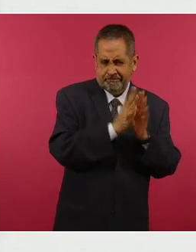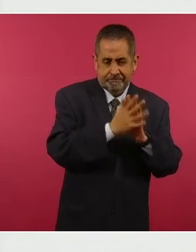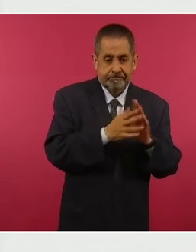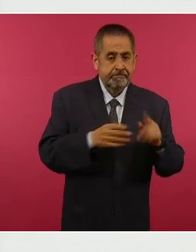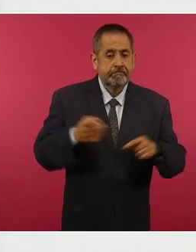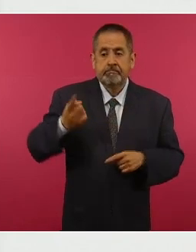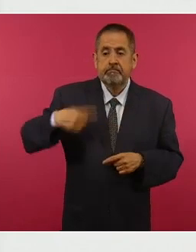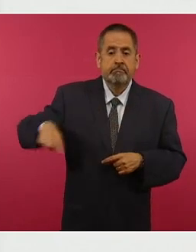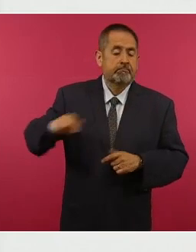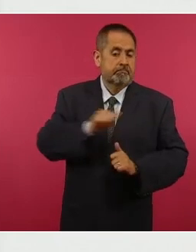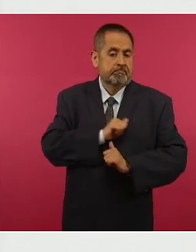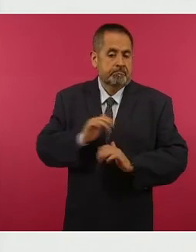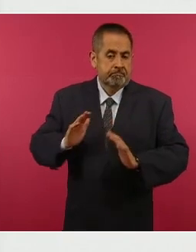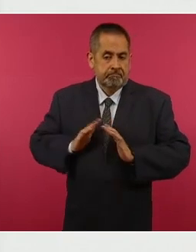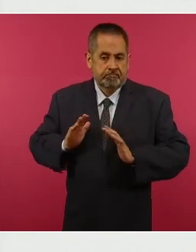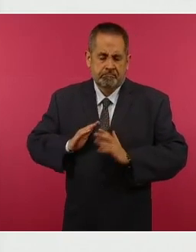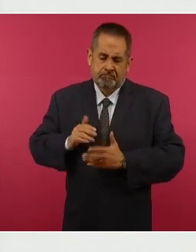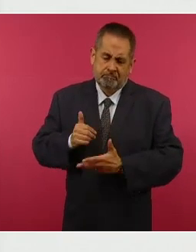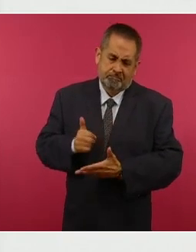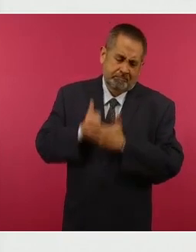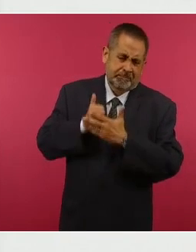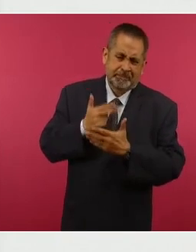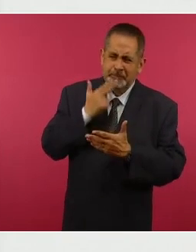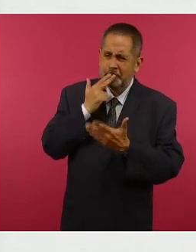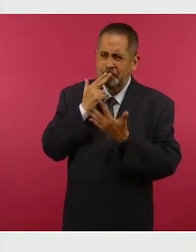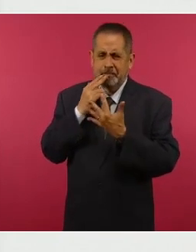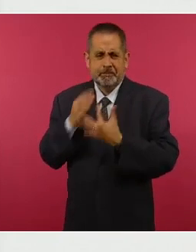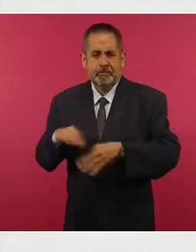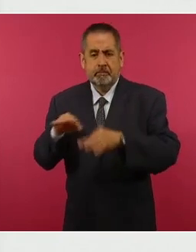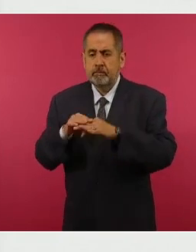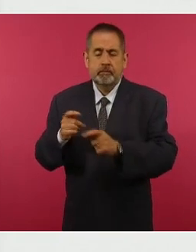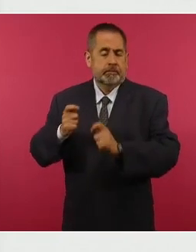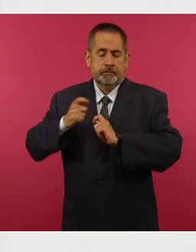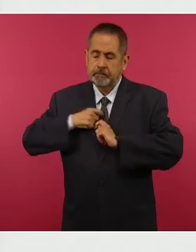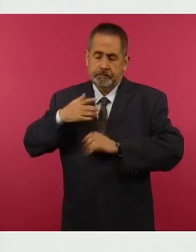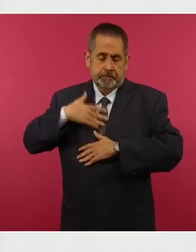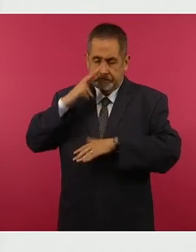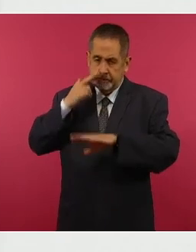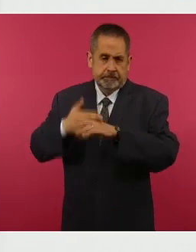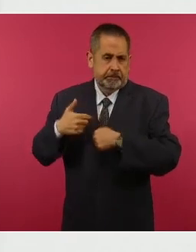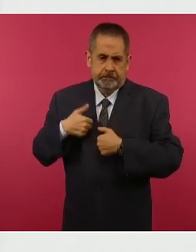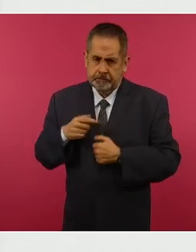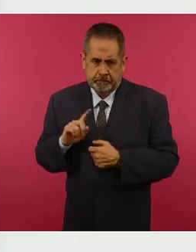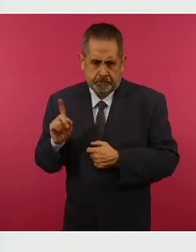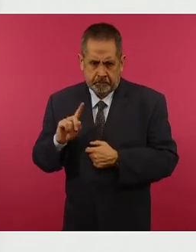los militares realizan una tarea que no les corresponde,